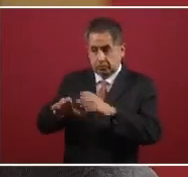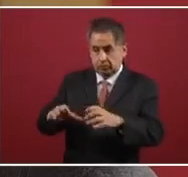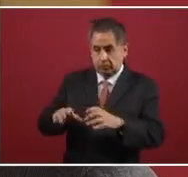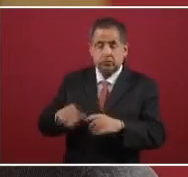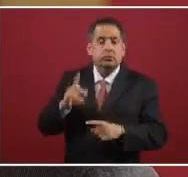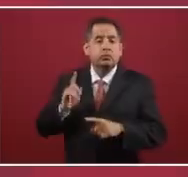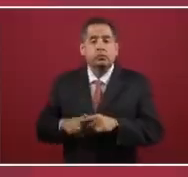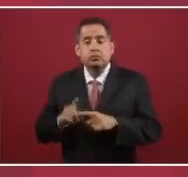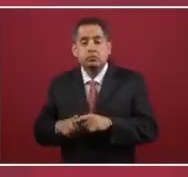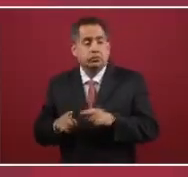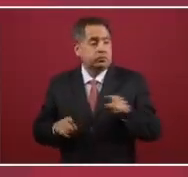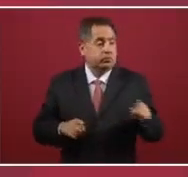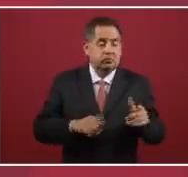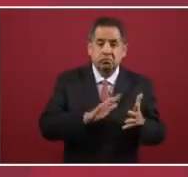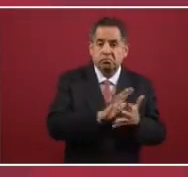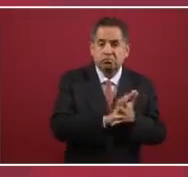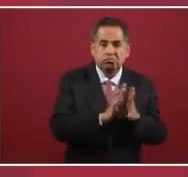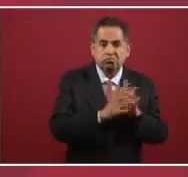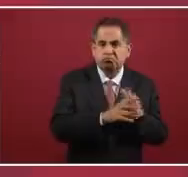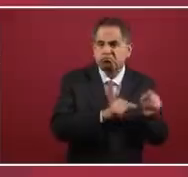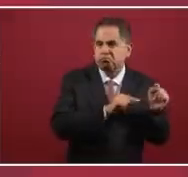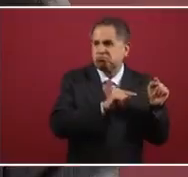llegaron delincuentes,